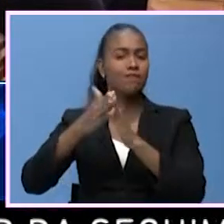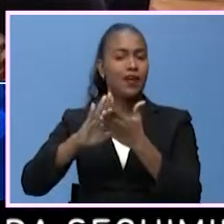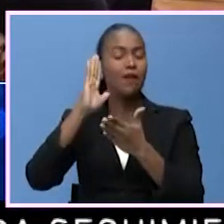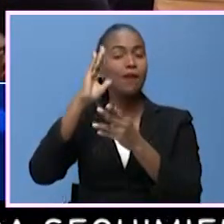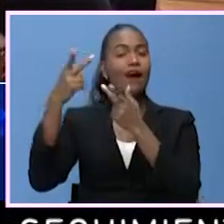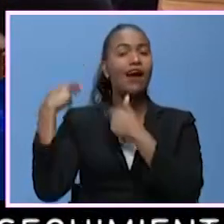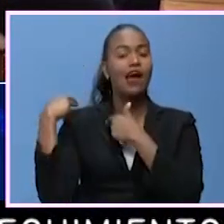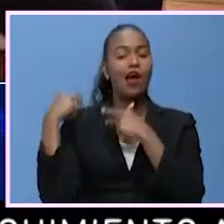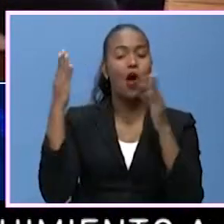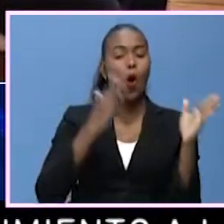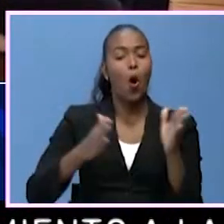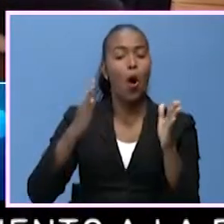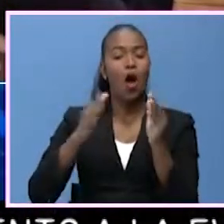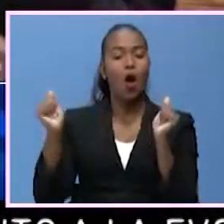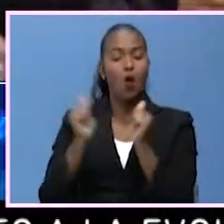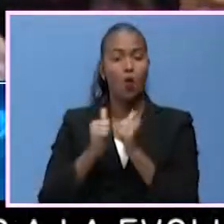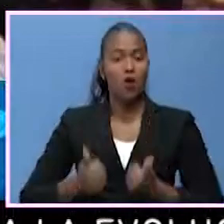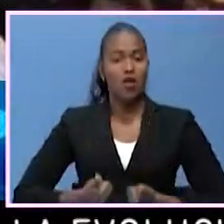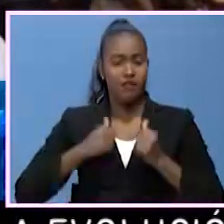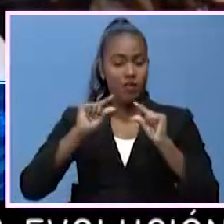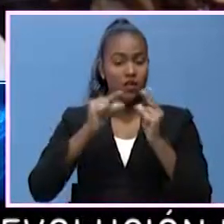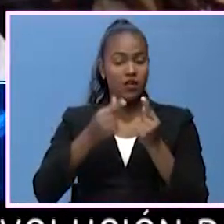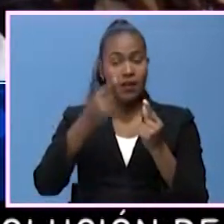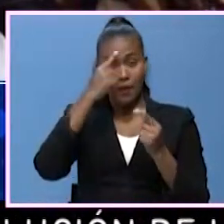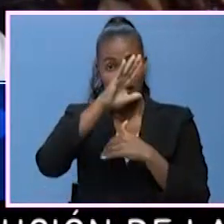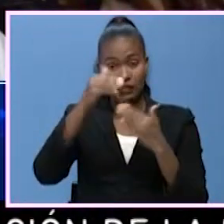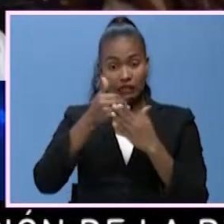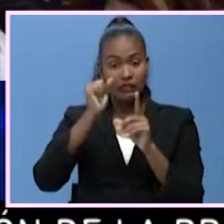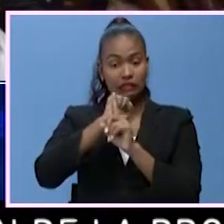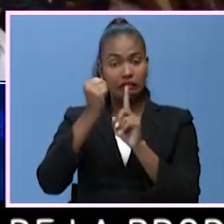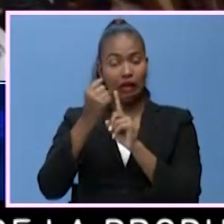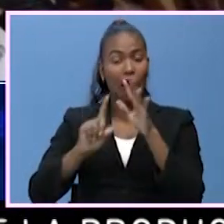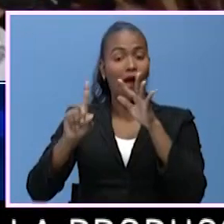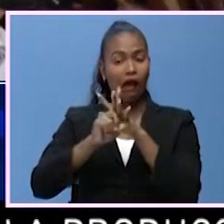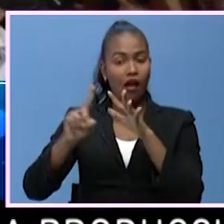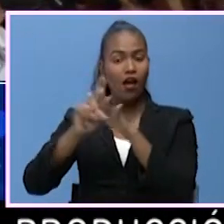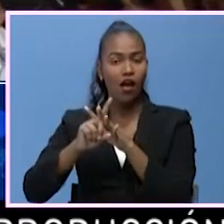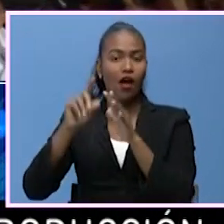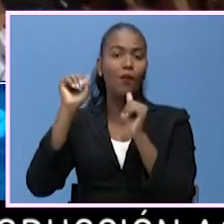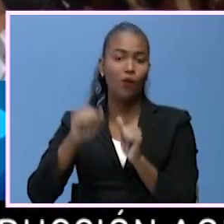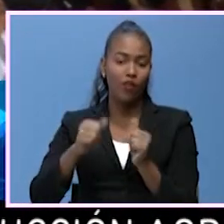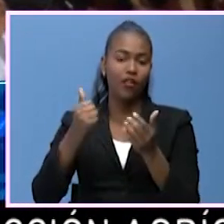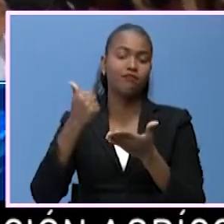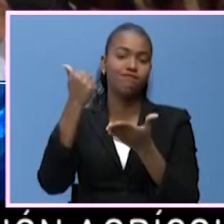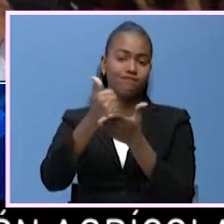de coordinar con las juntas de vecinos para que todas las situaciones presentadas sean